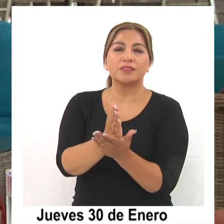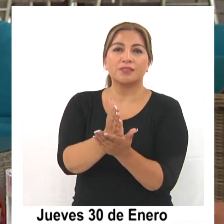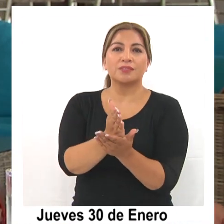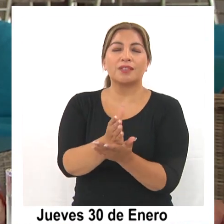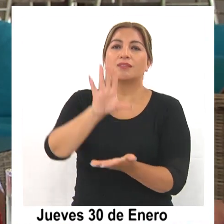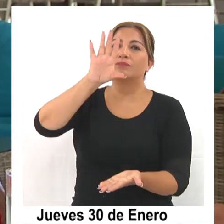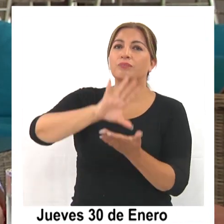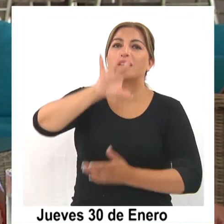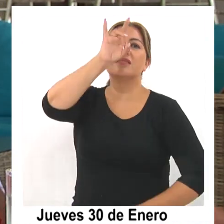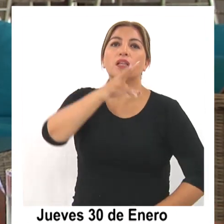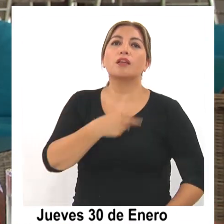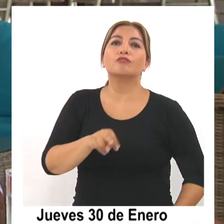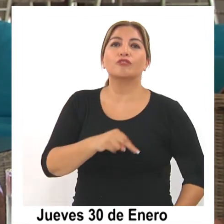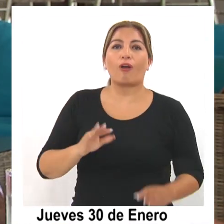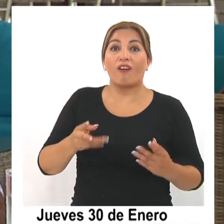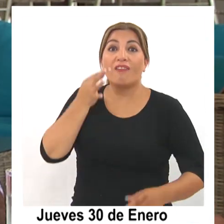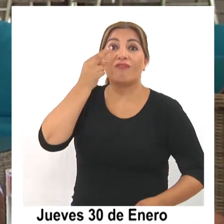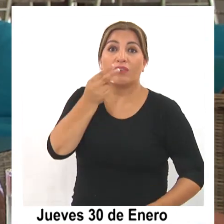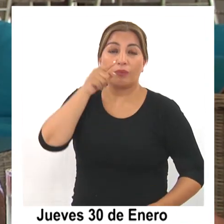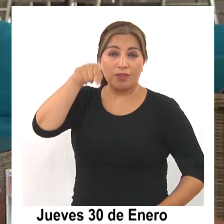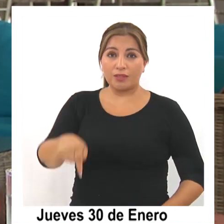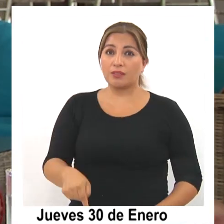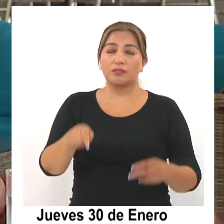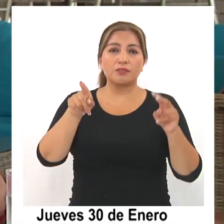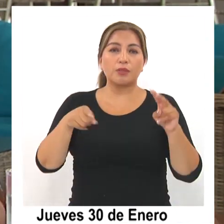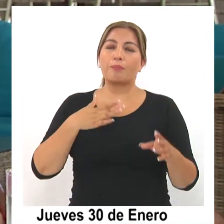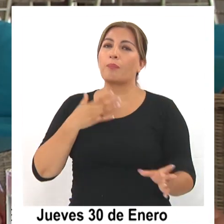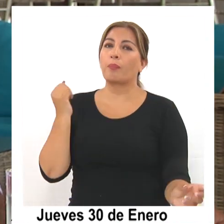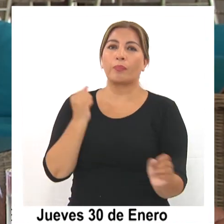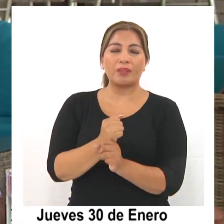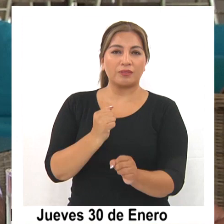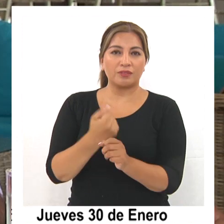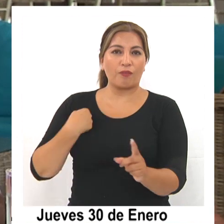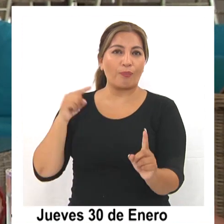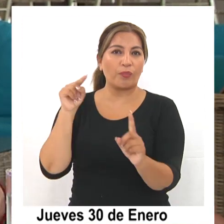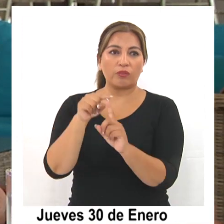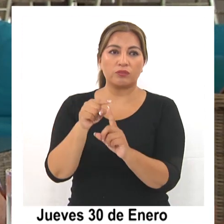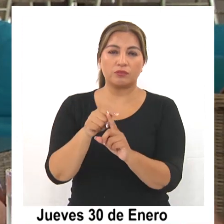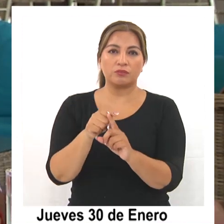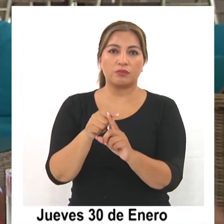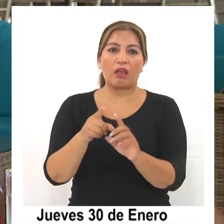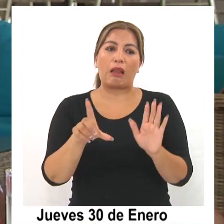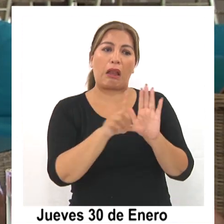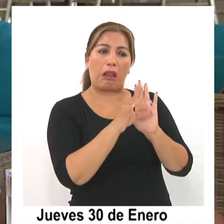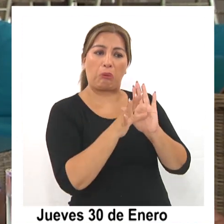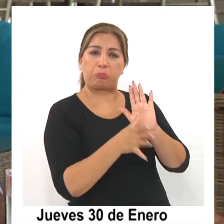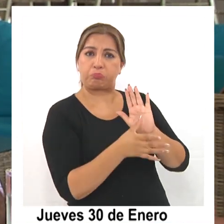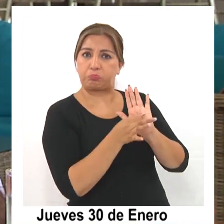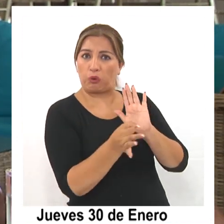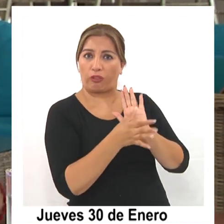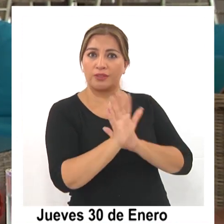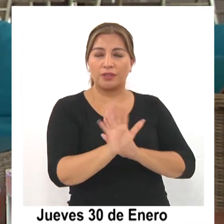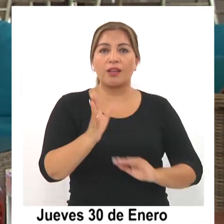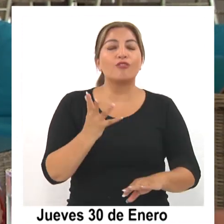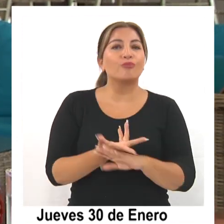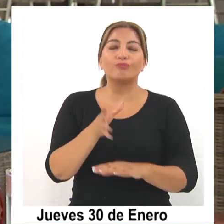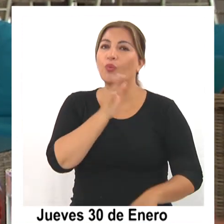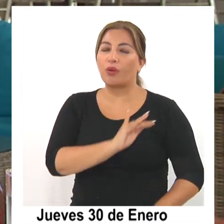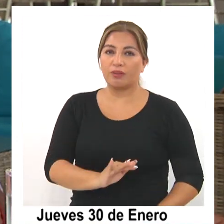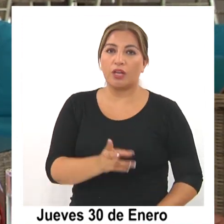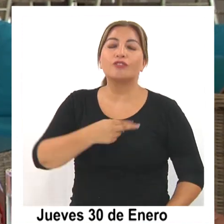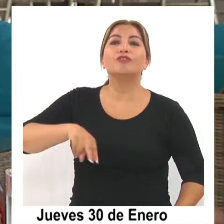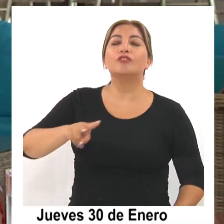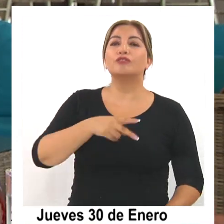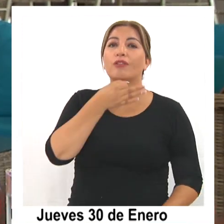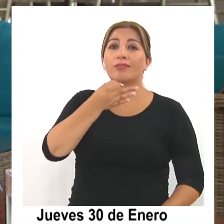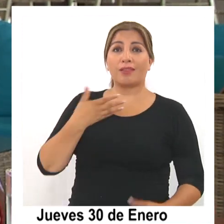país del Chile que hoy vemos y eso es una de nuestras tareas no la señalan la ley pero si nosotros